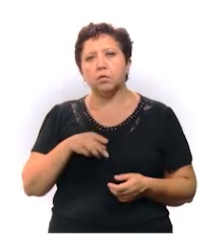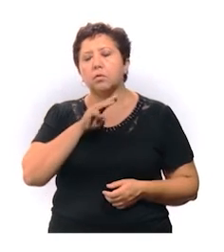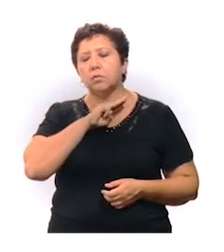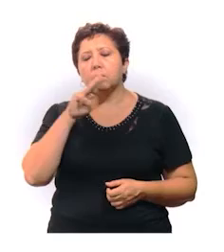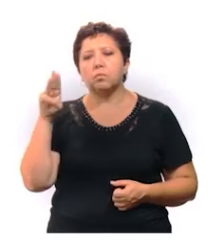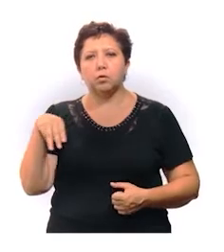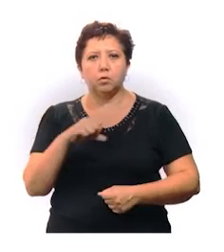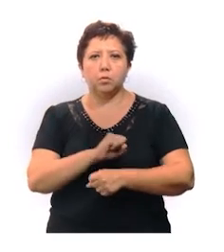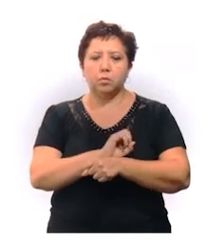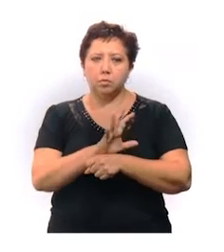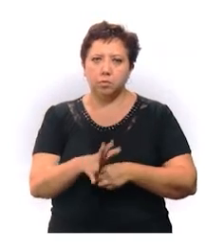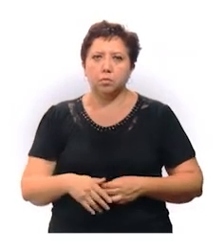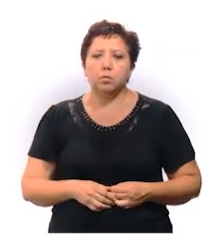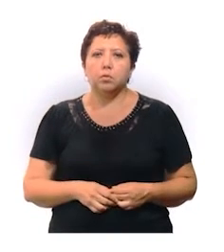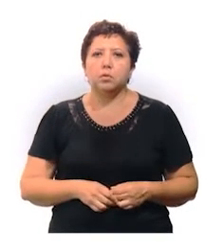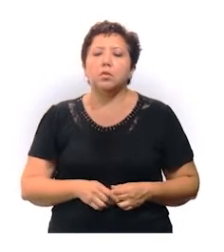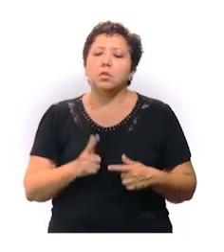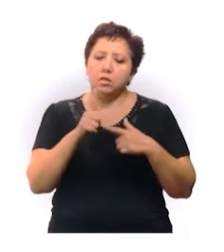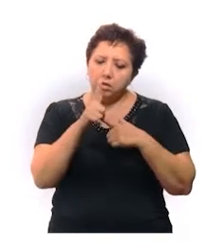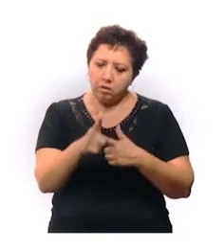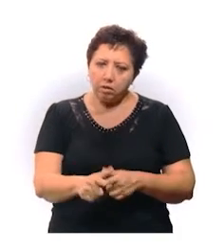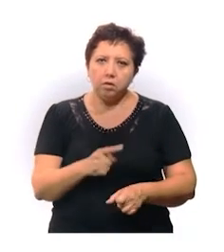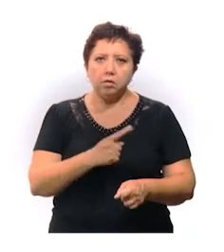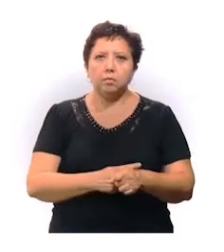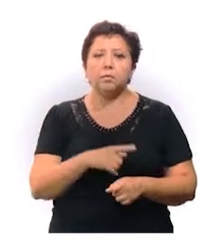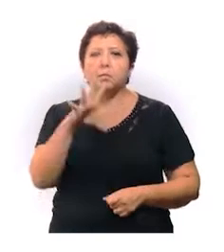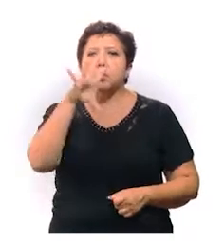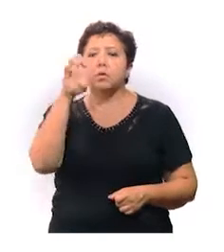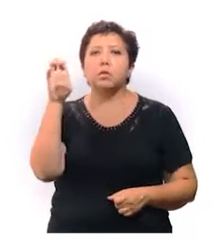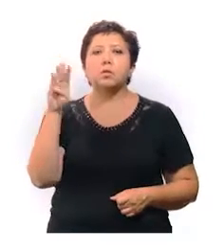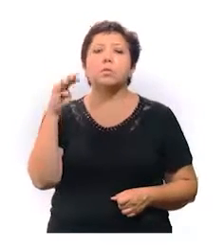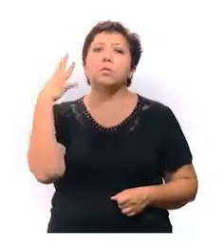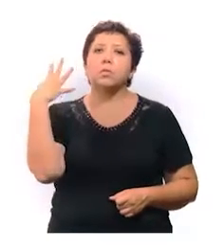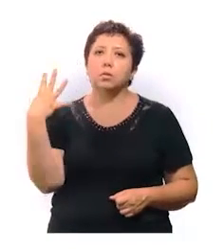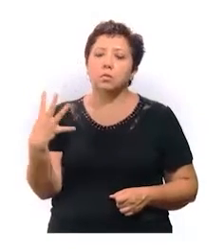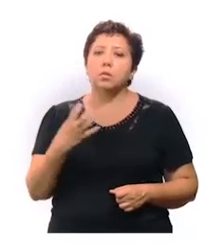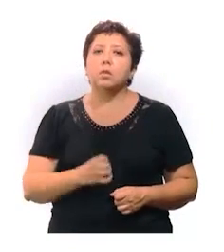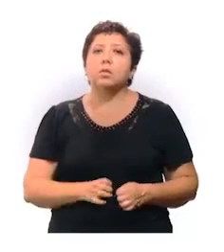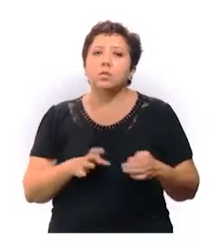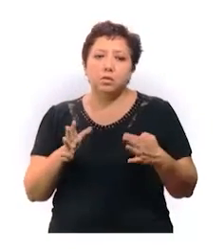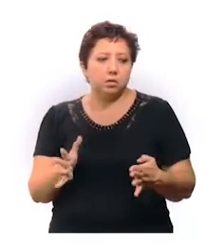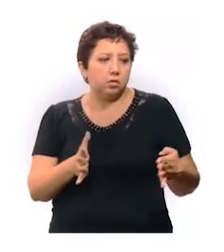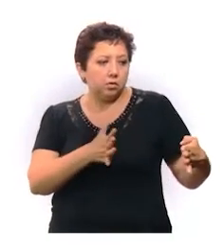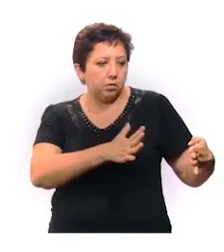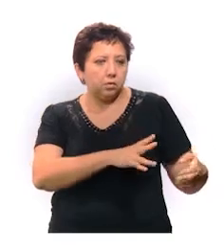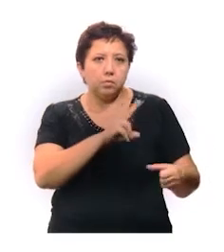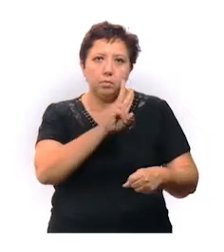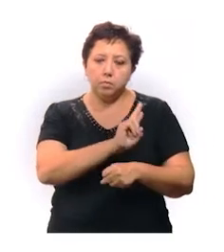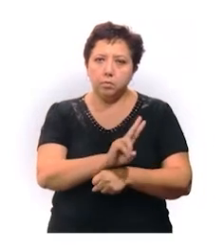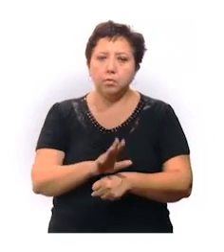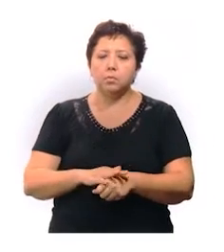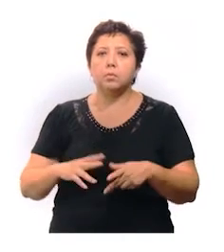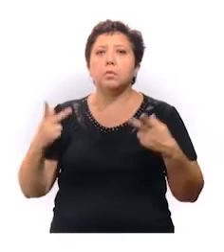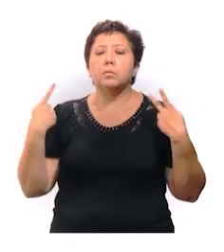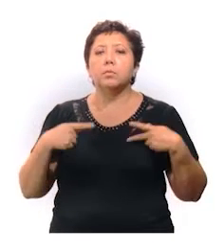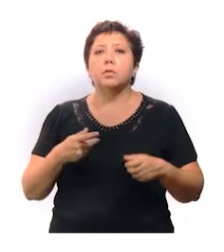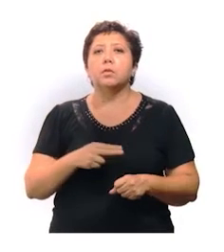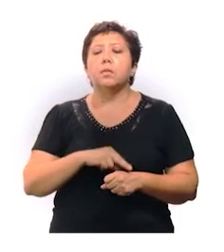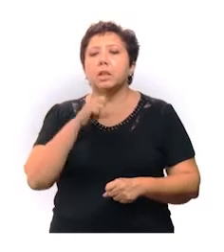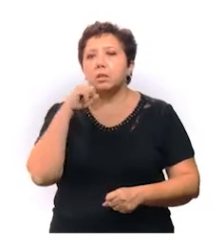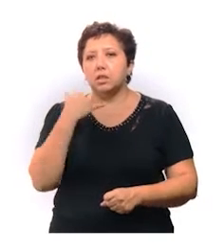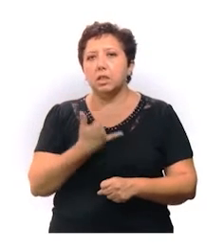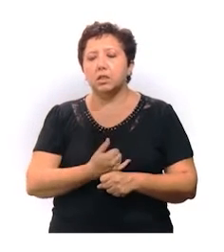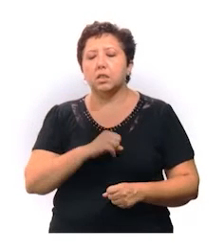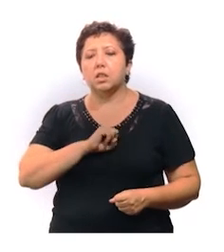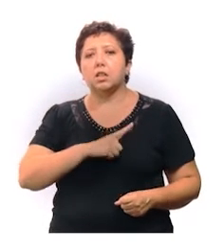a causa del coronavirus. De los casos activos, 594 están estables, aislados, monitoreados constantemente por